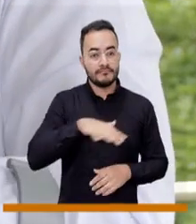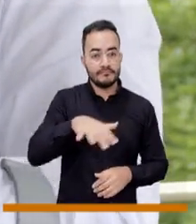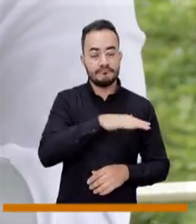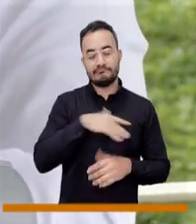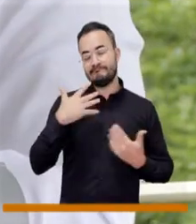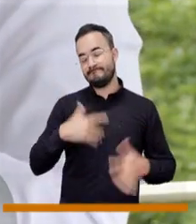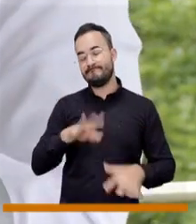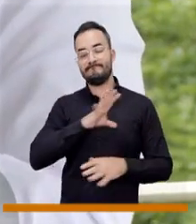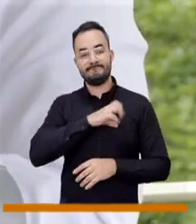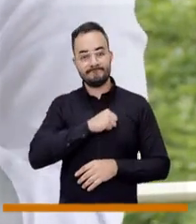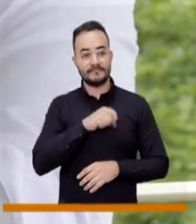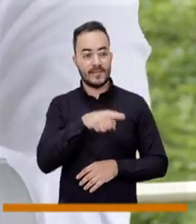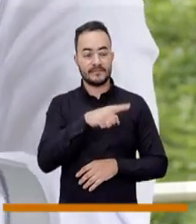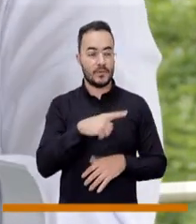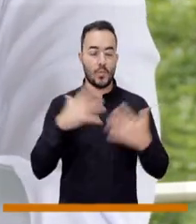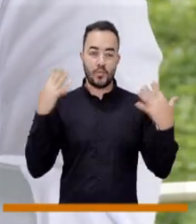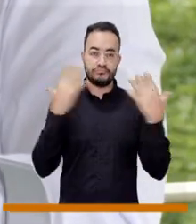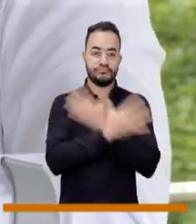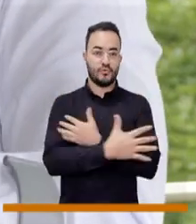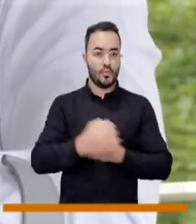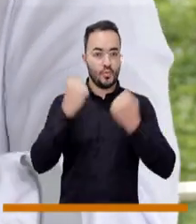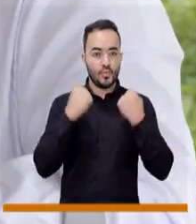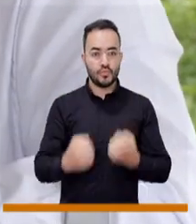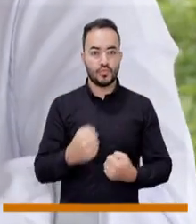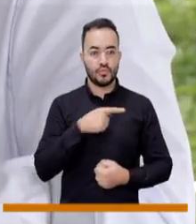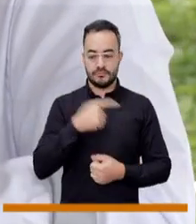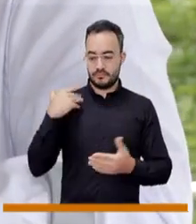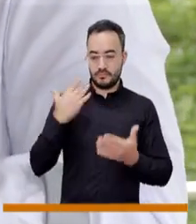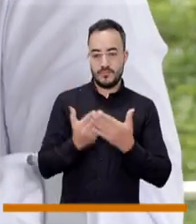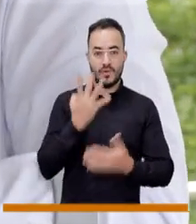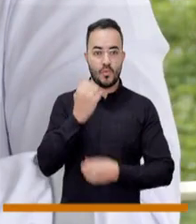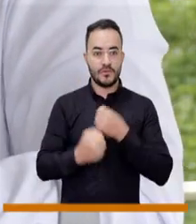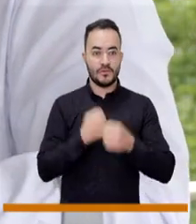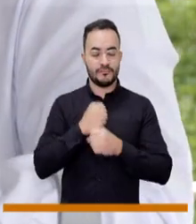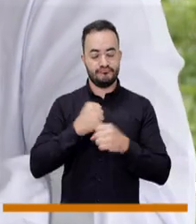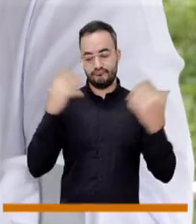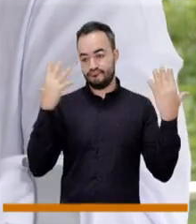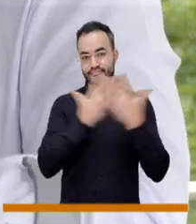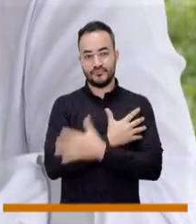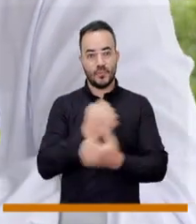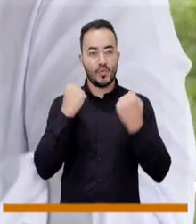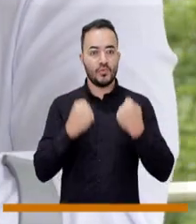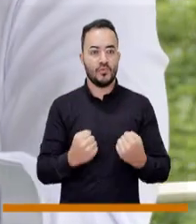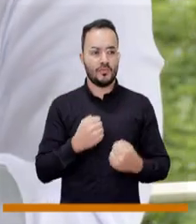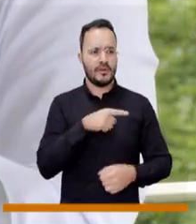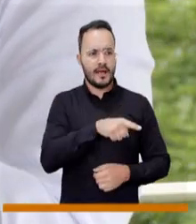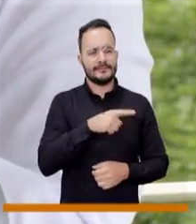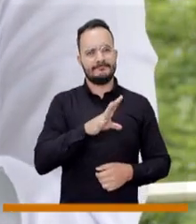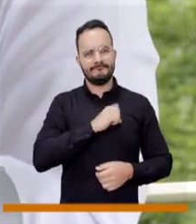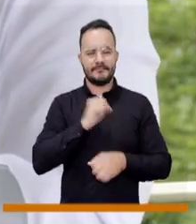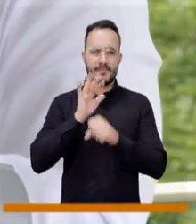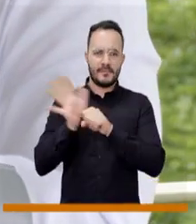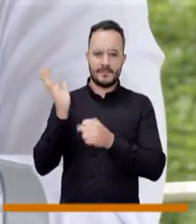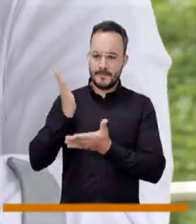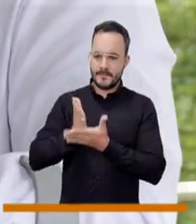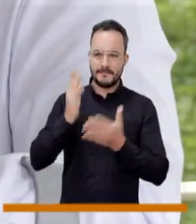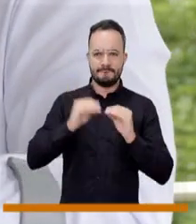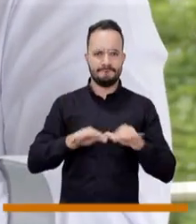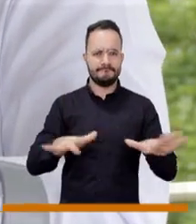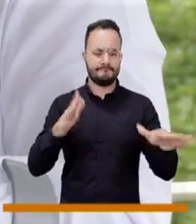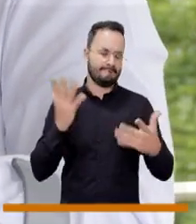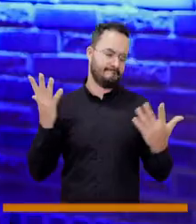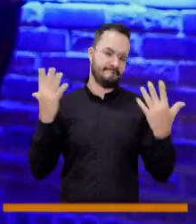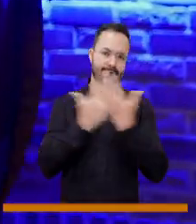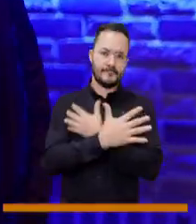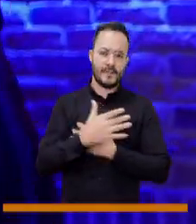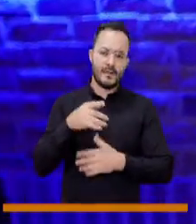cultural definitivamente fue uno de los más golpeados durante este cuatrenio y desgraciadamente la pandemia afectó bastante al sector artístico